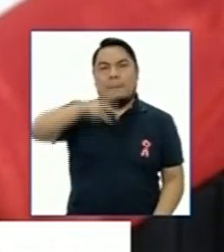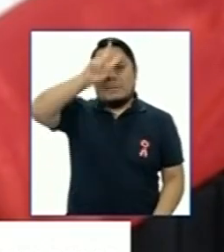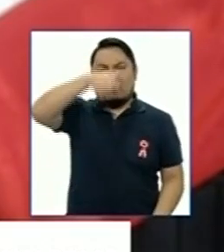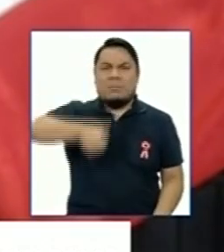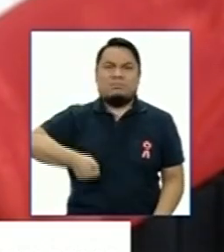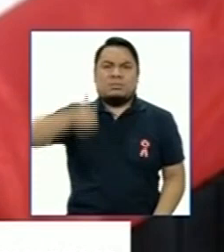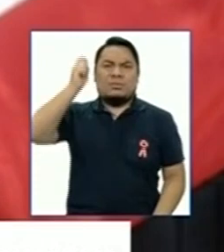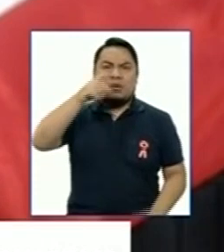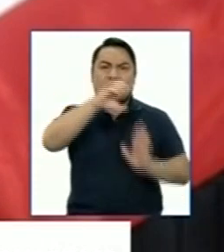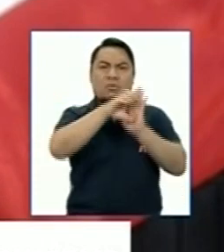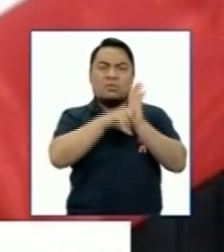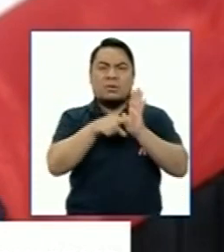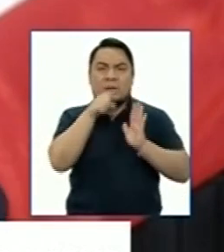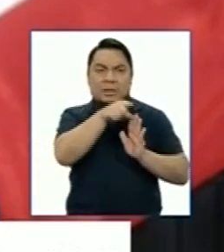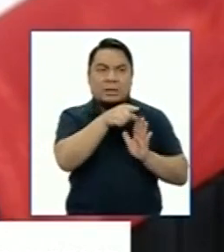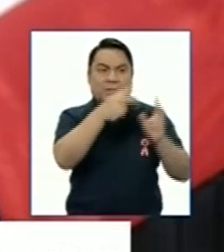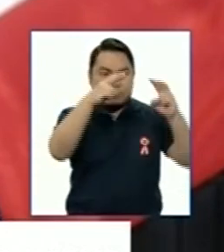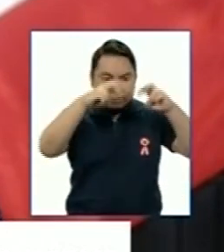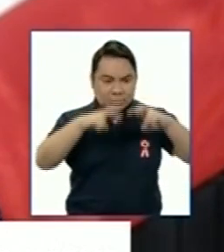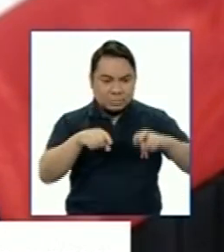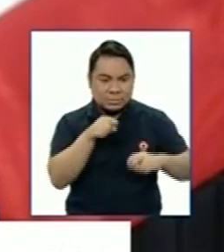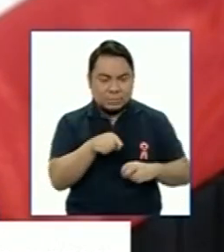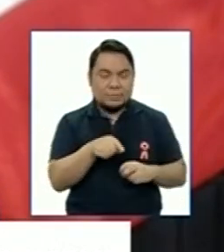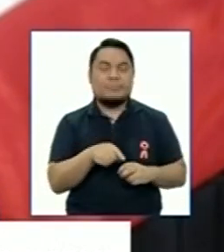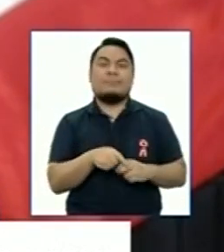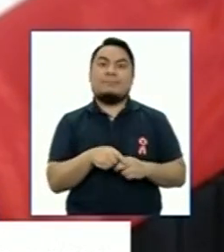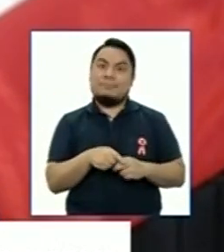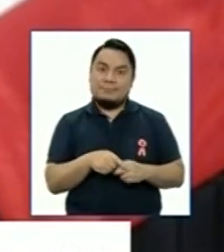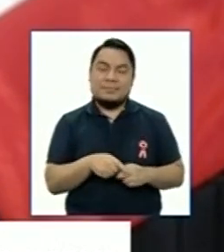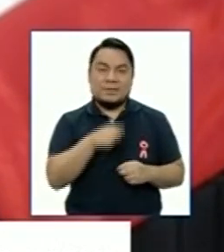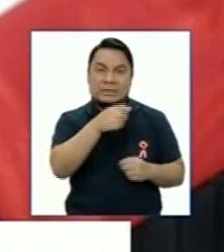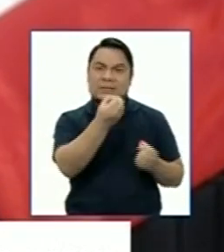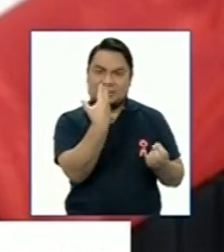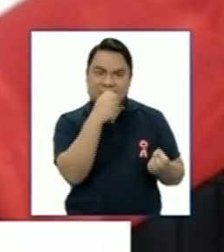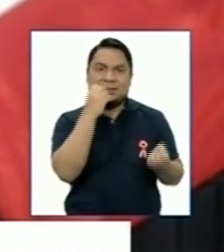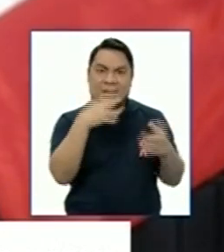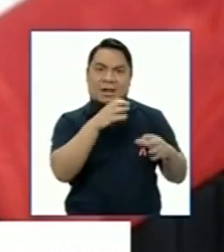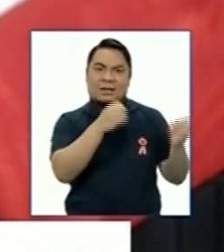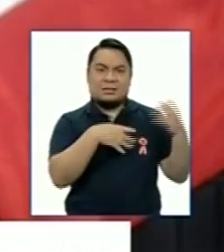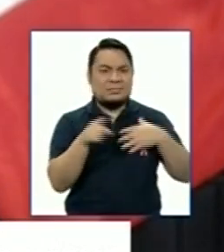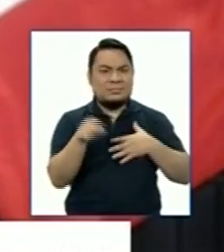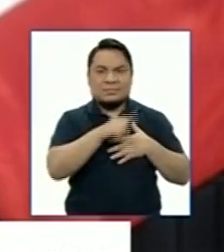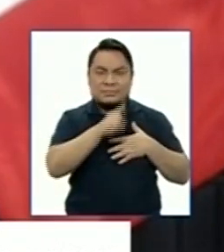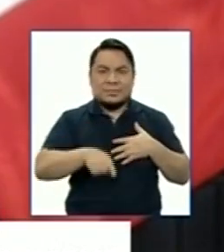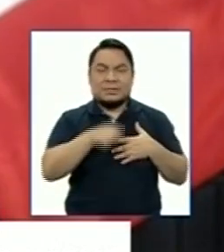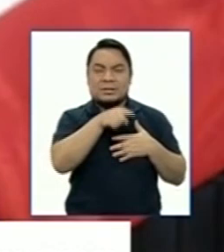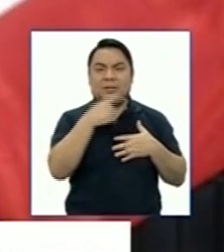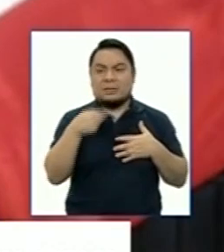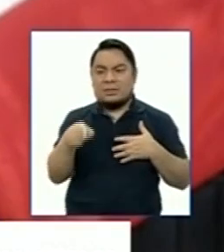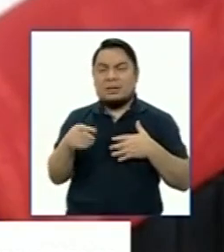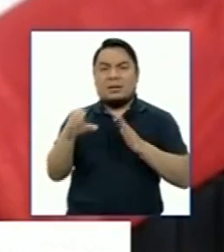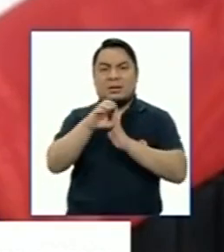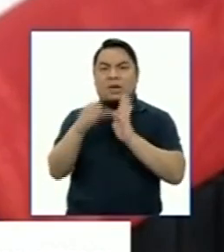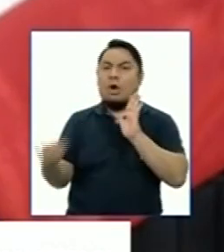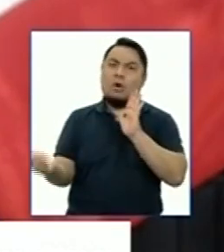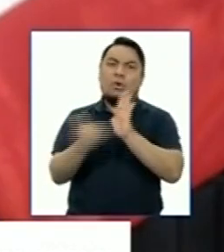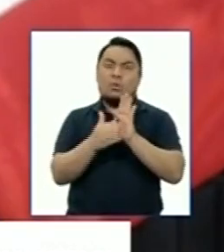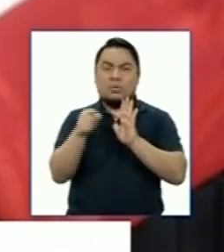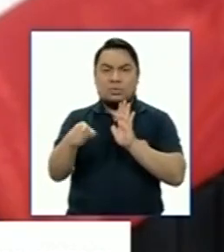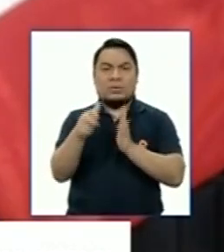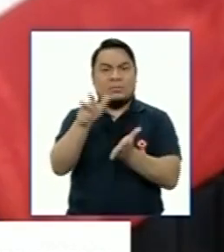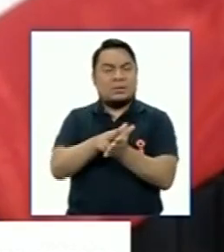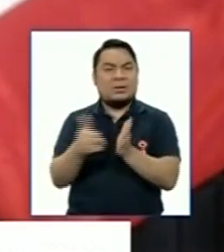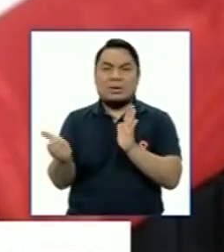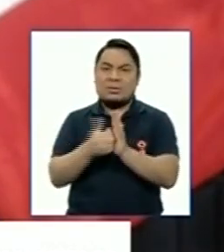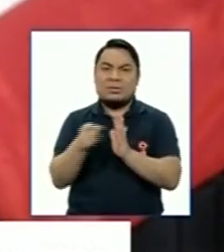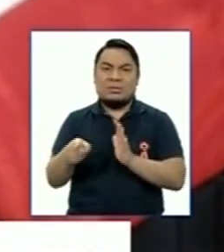generar este consenso de que se tienen que revisar y revisar muy bien que vamos a esperar la cancha la pelota está en